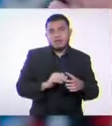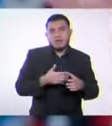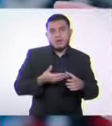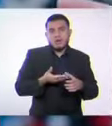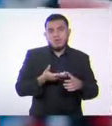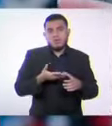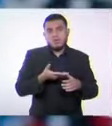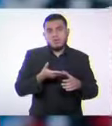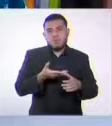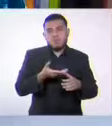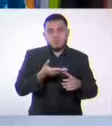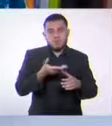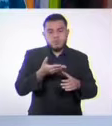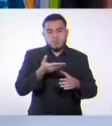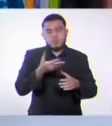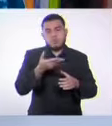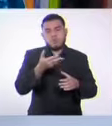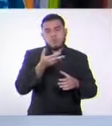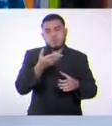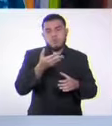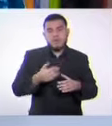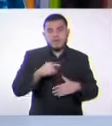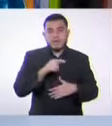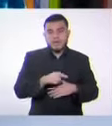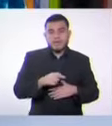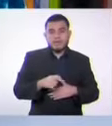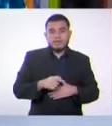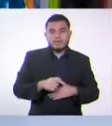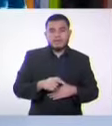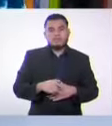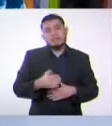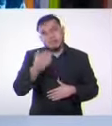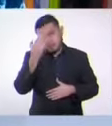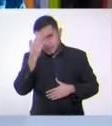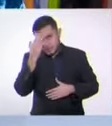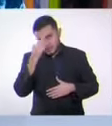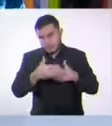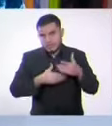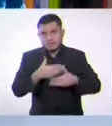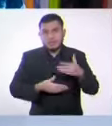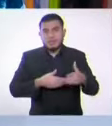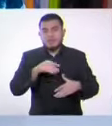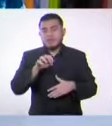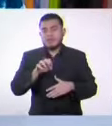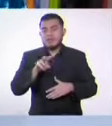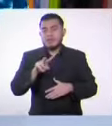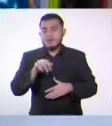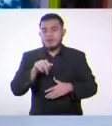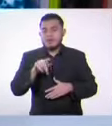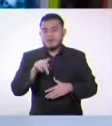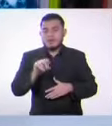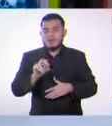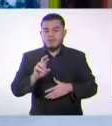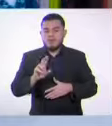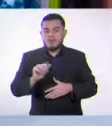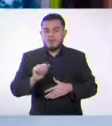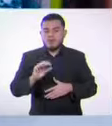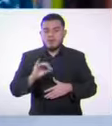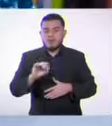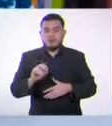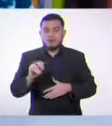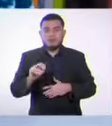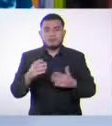fase vapor. Y a este proceso se le conoce como evaporación.